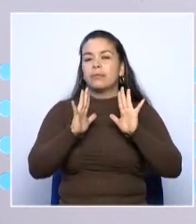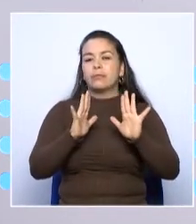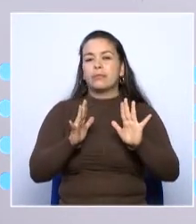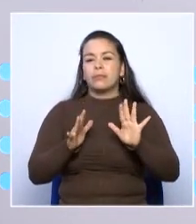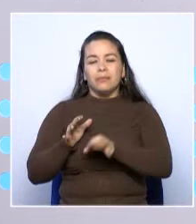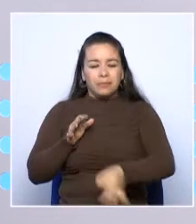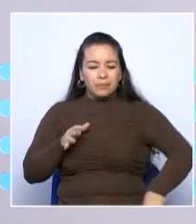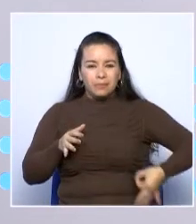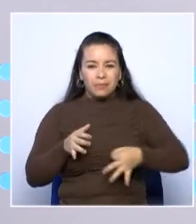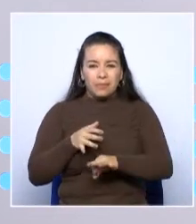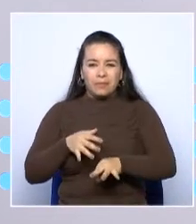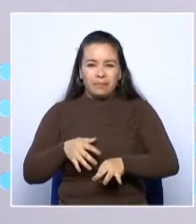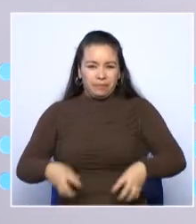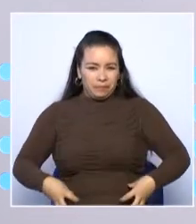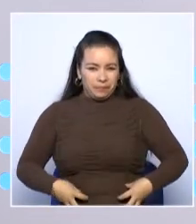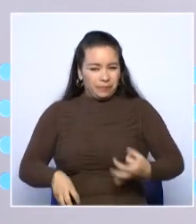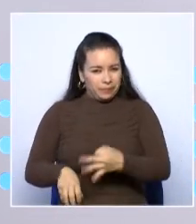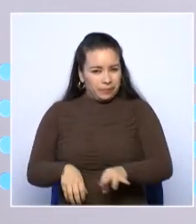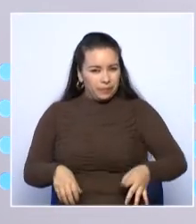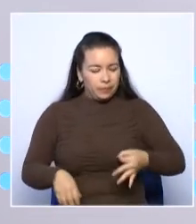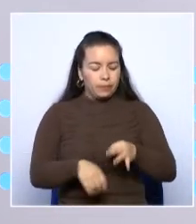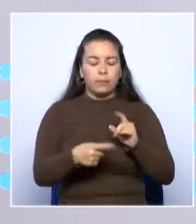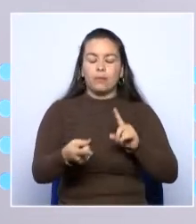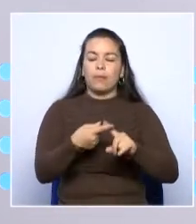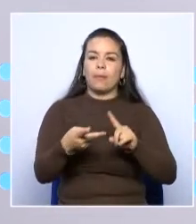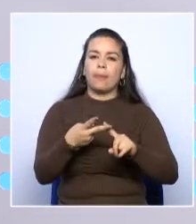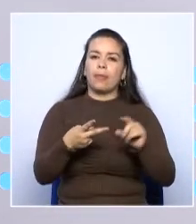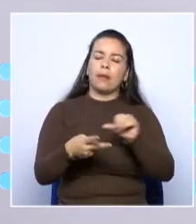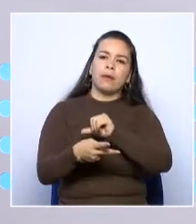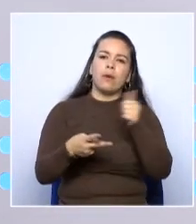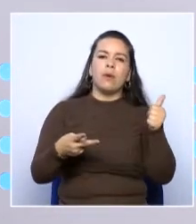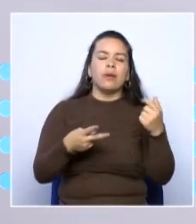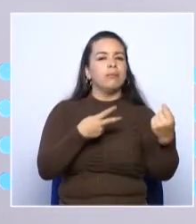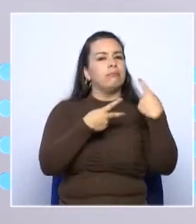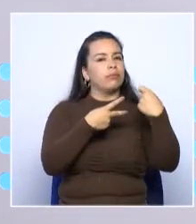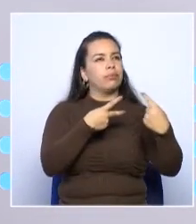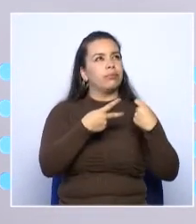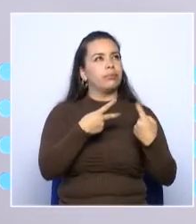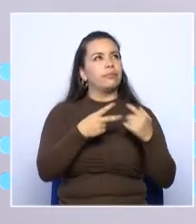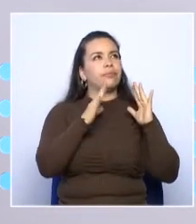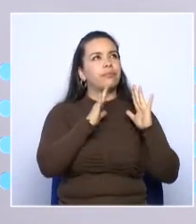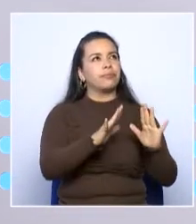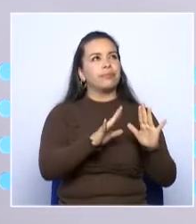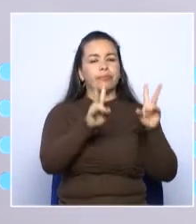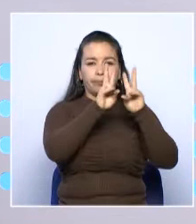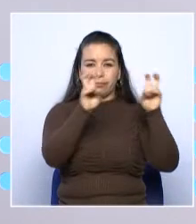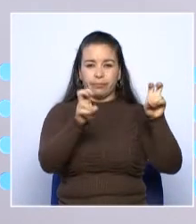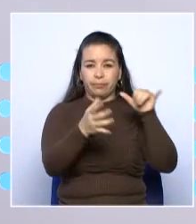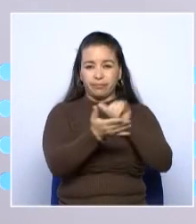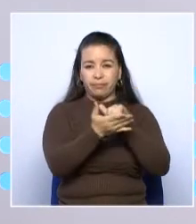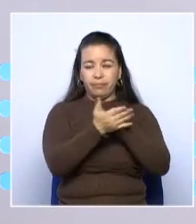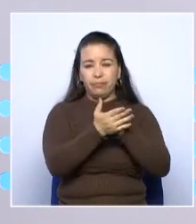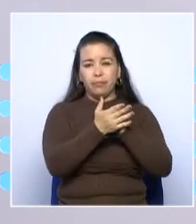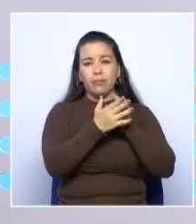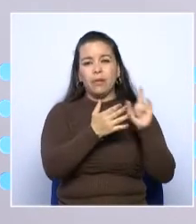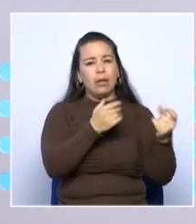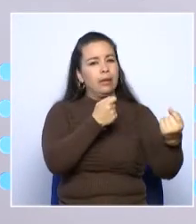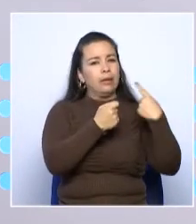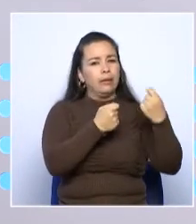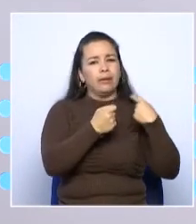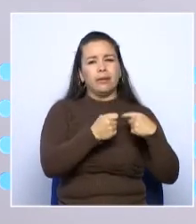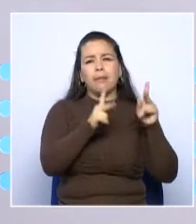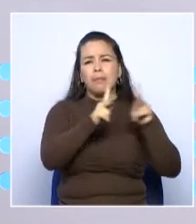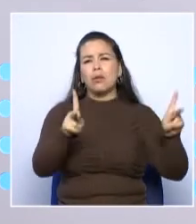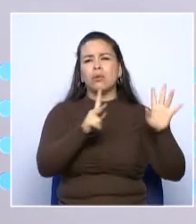biliares. También tenía otras preguntas acá referente a este tema que no las encuentro. Gente